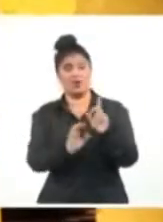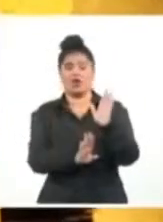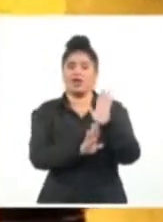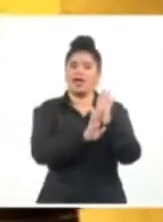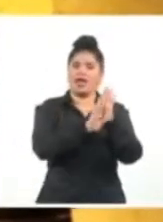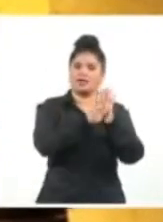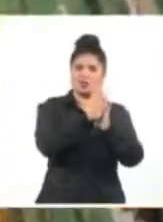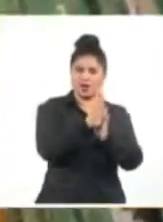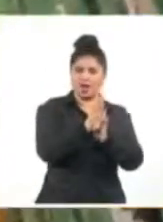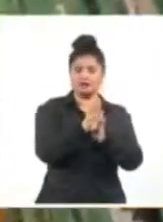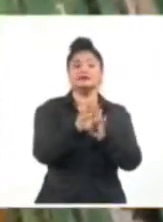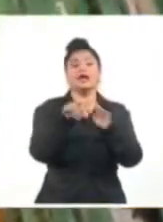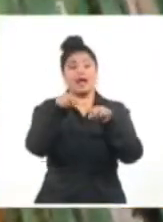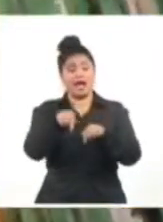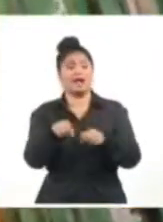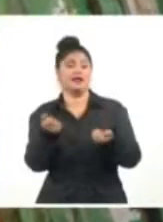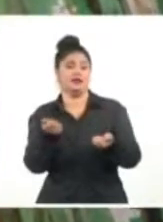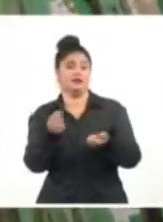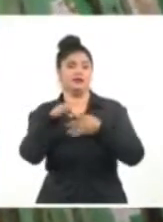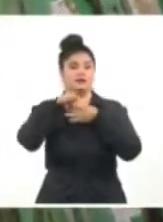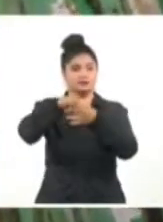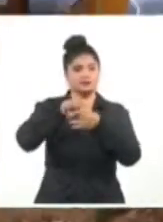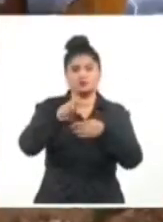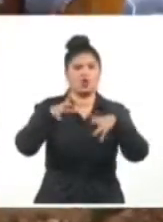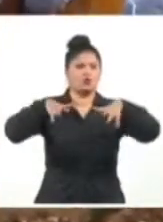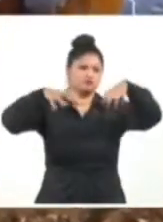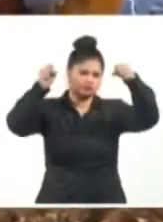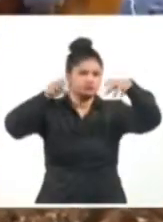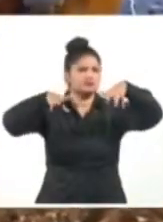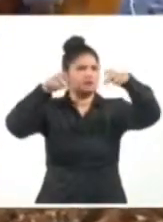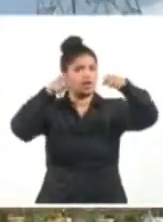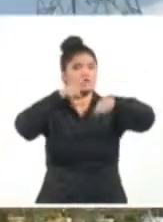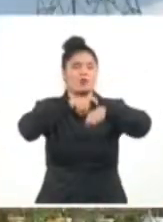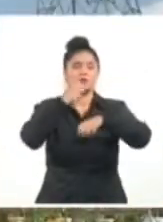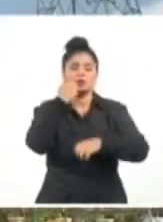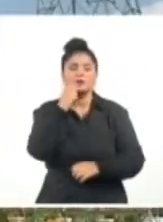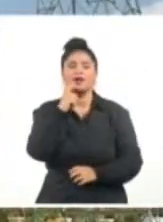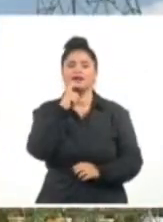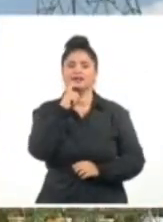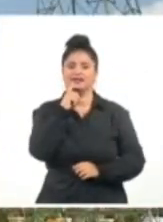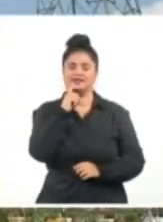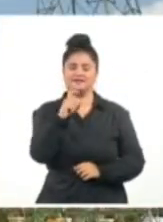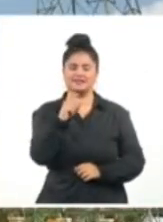a la estabilidad en la generación del país en los momentos más difíciles.